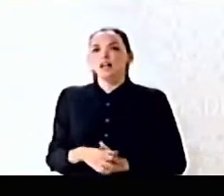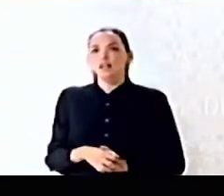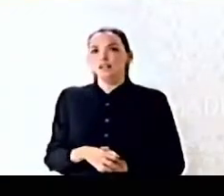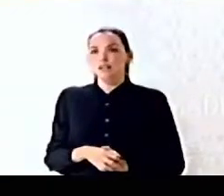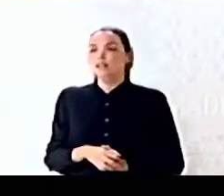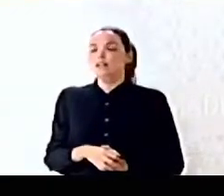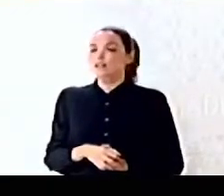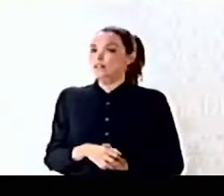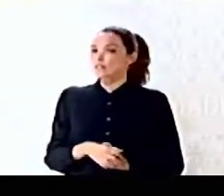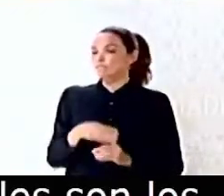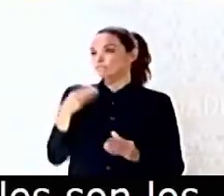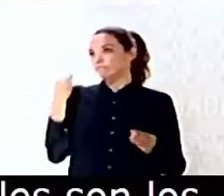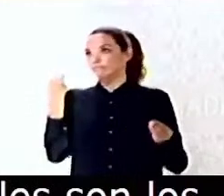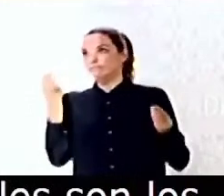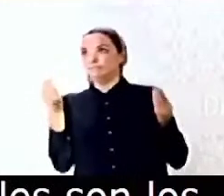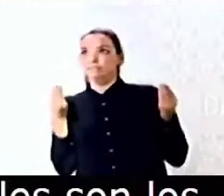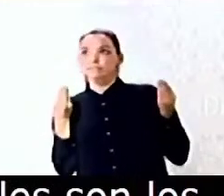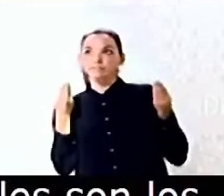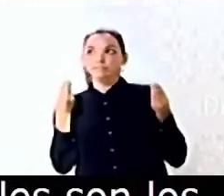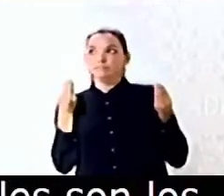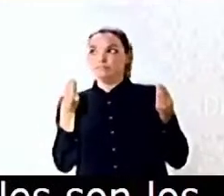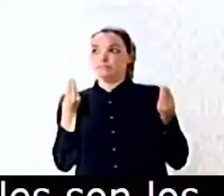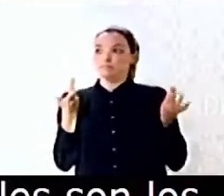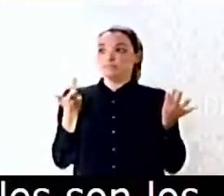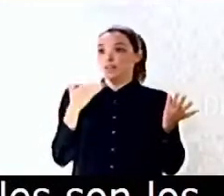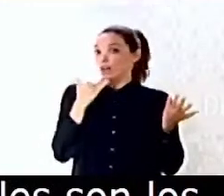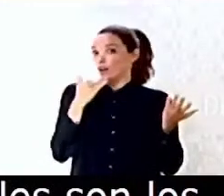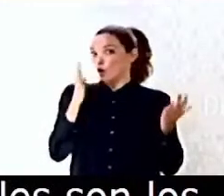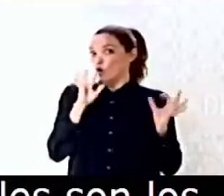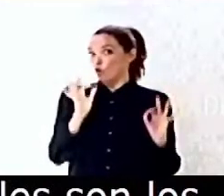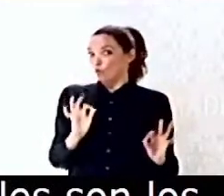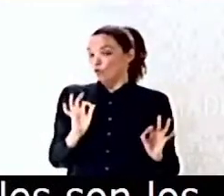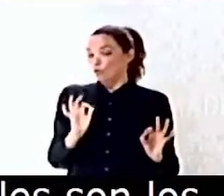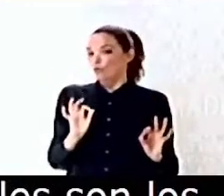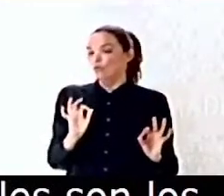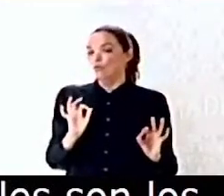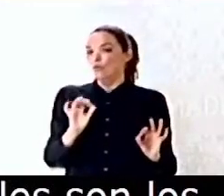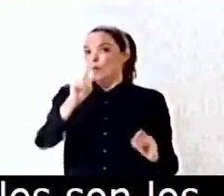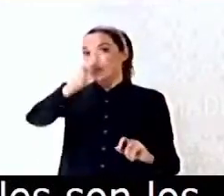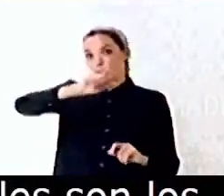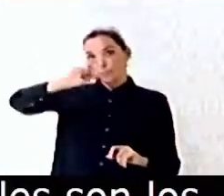haciendo un ejercicio de sentido común, pues creo que las personas